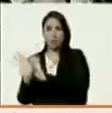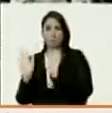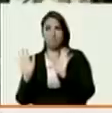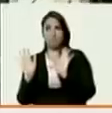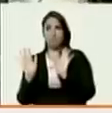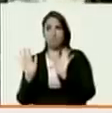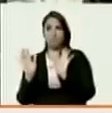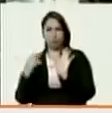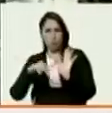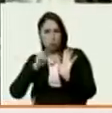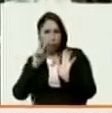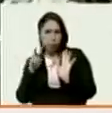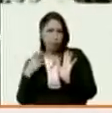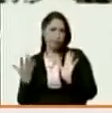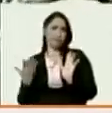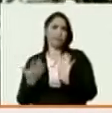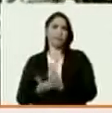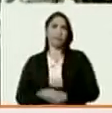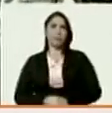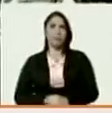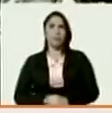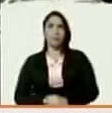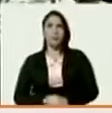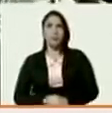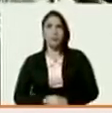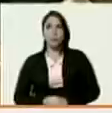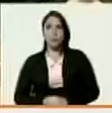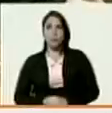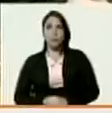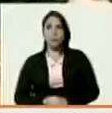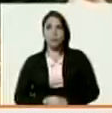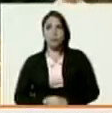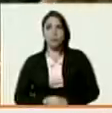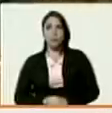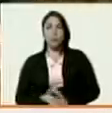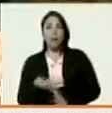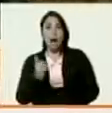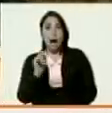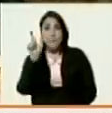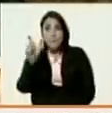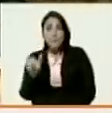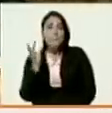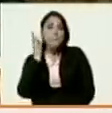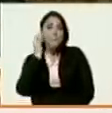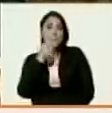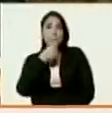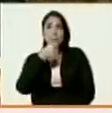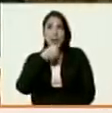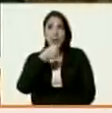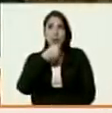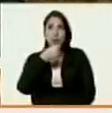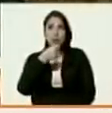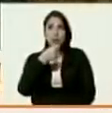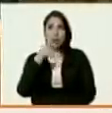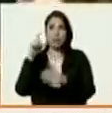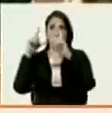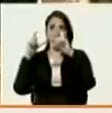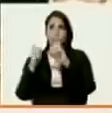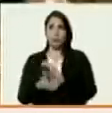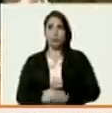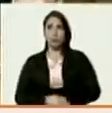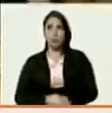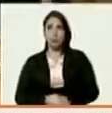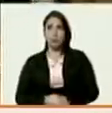Nosotros lo hemos visto, hay denuncias, muchas denuncias. Hay inclusive una periodista, una fotógrafa, que dice